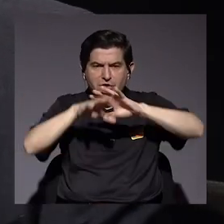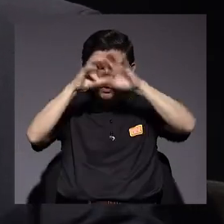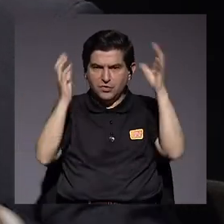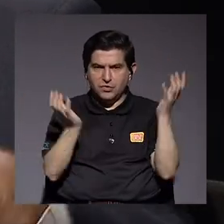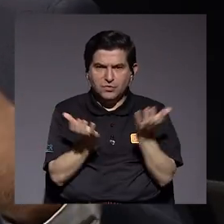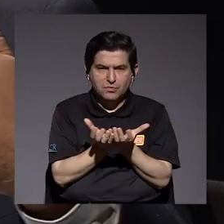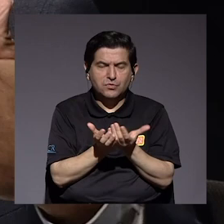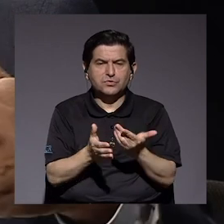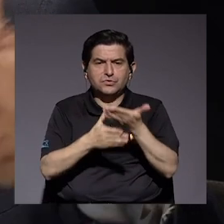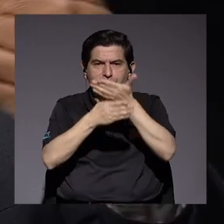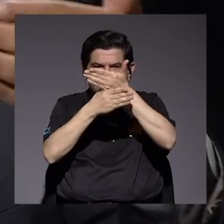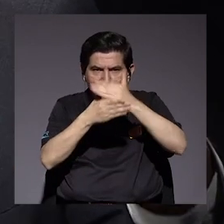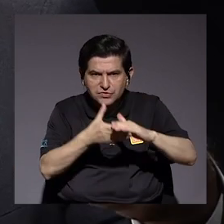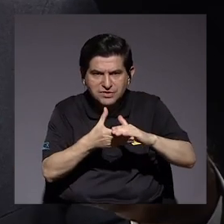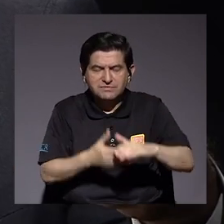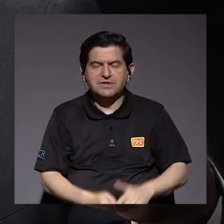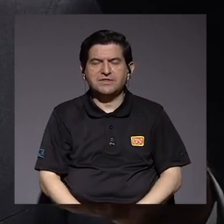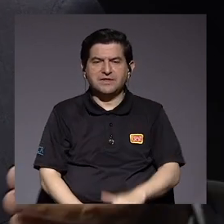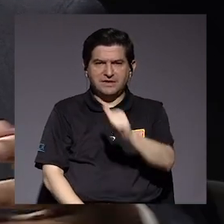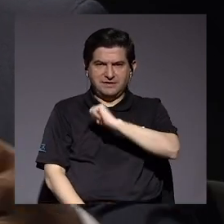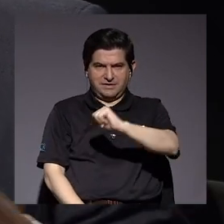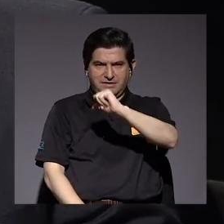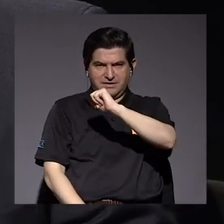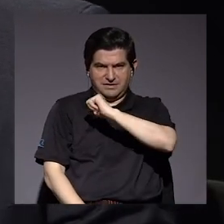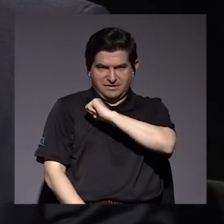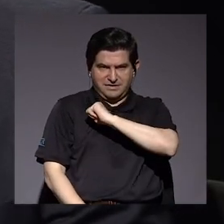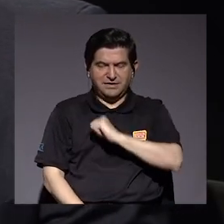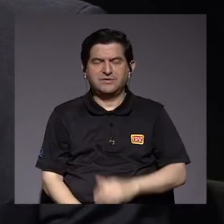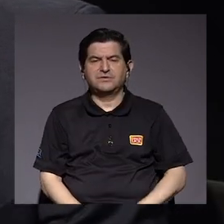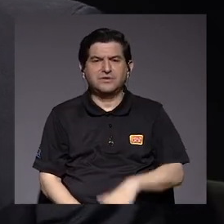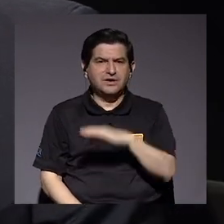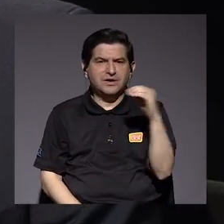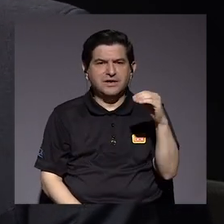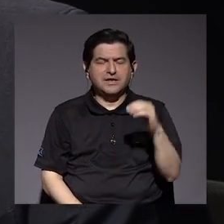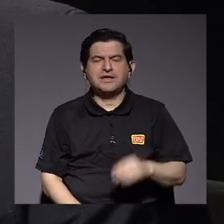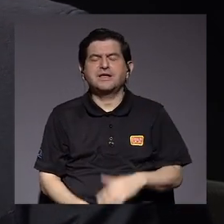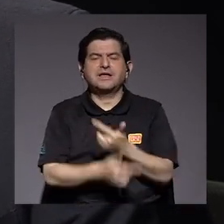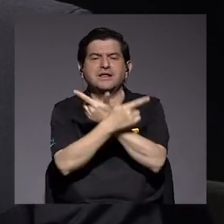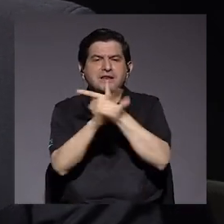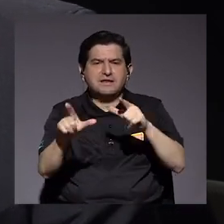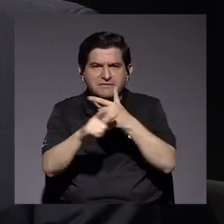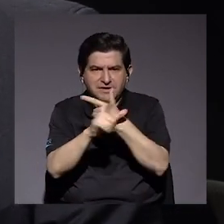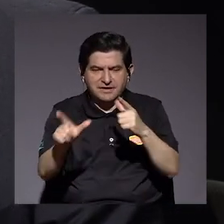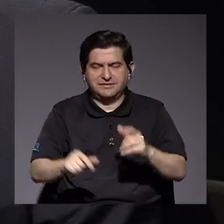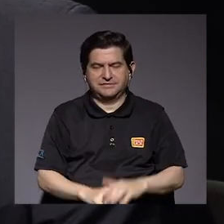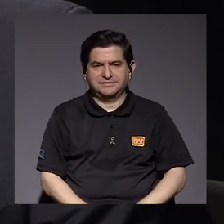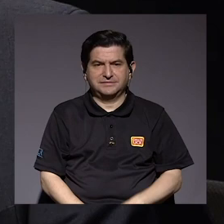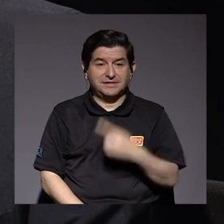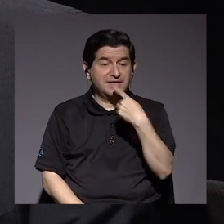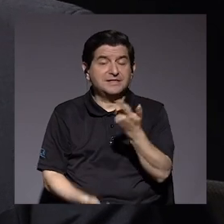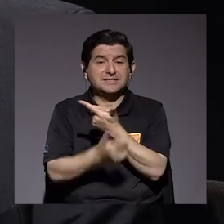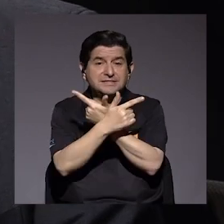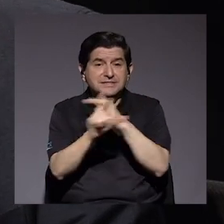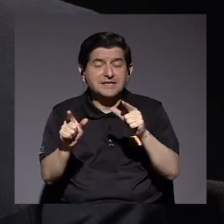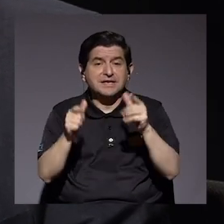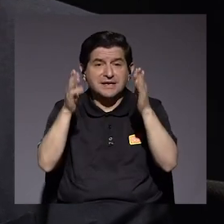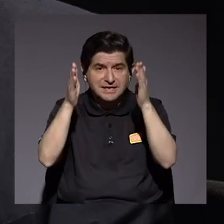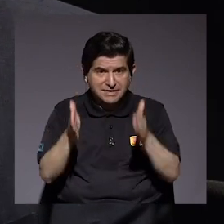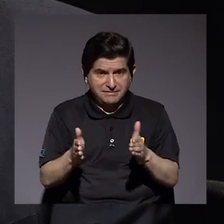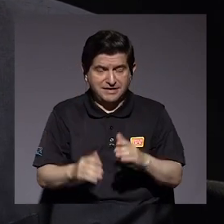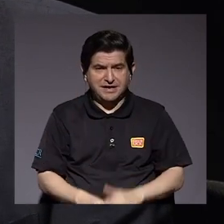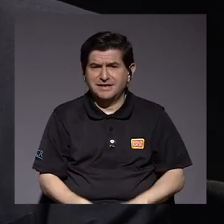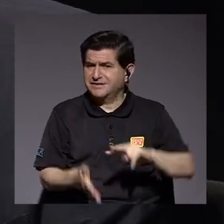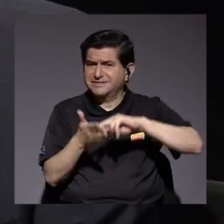que divide las tendencias autoritarias y las tendencias liberales cuando decimos liberales no me